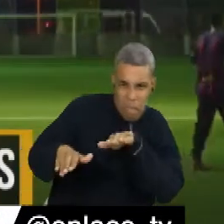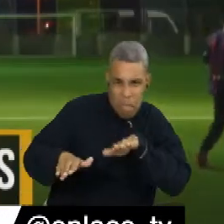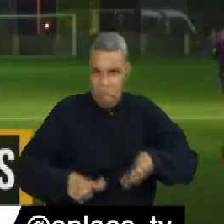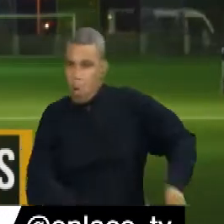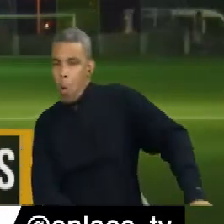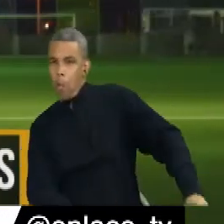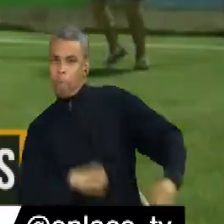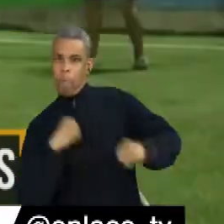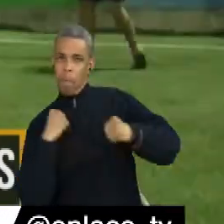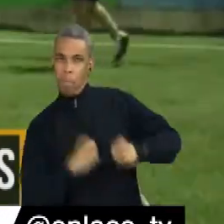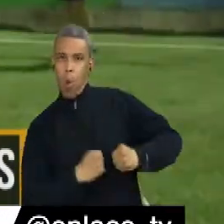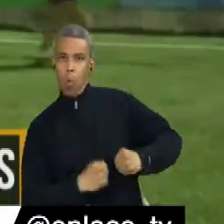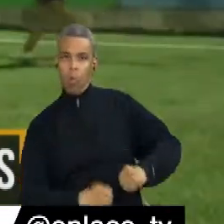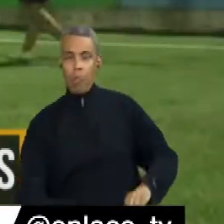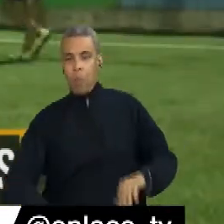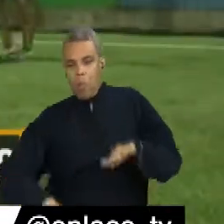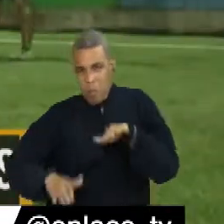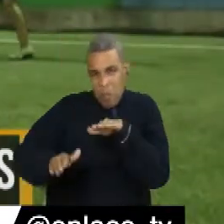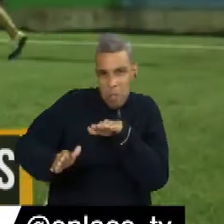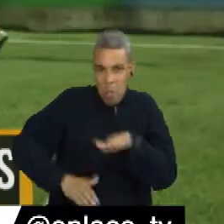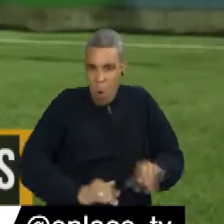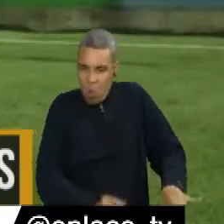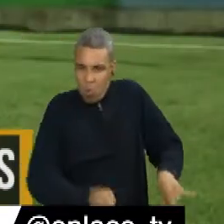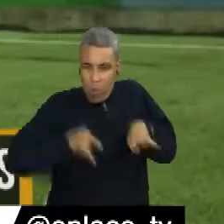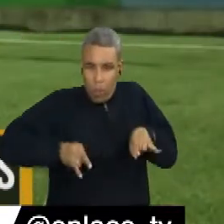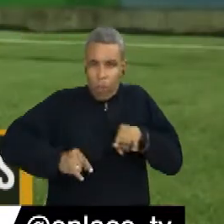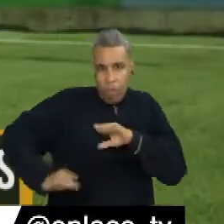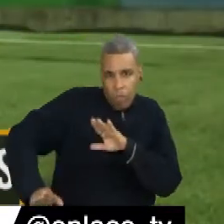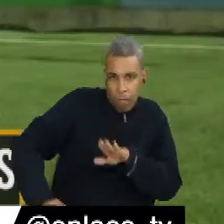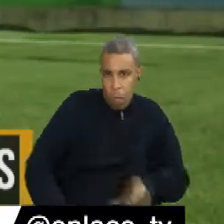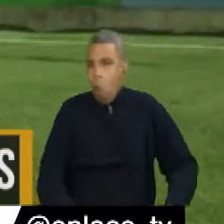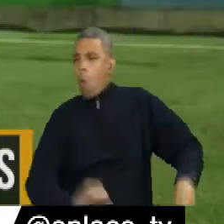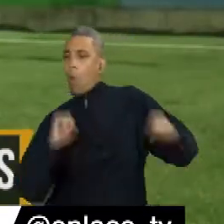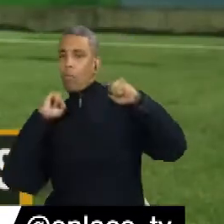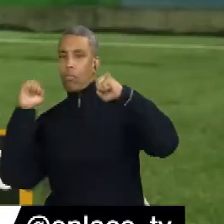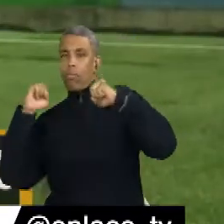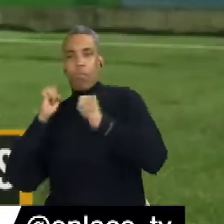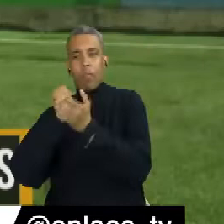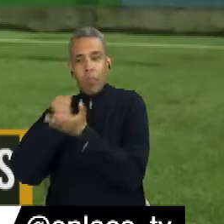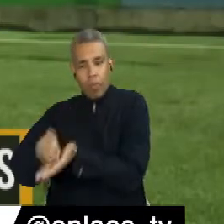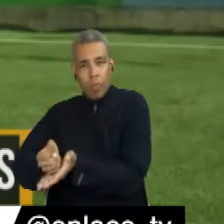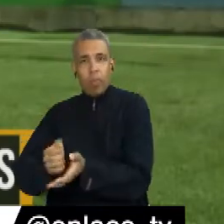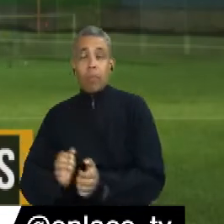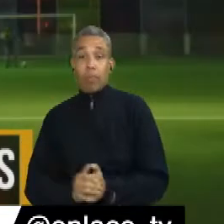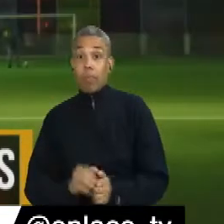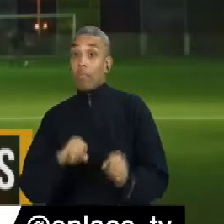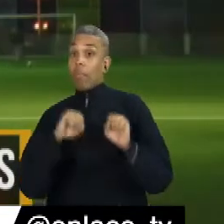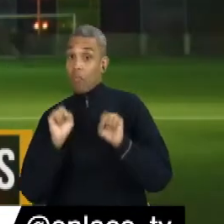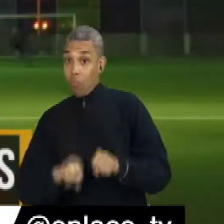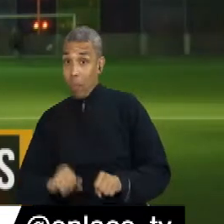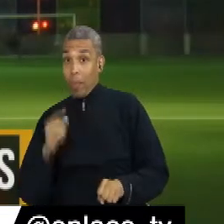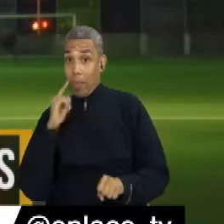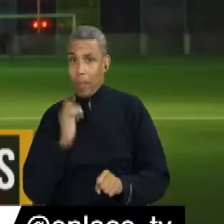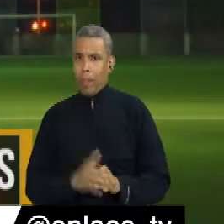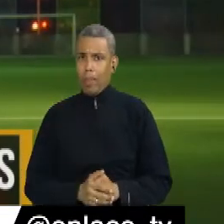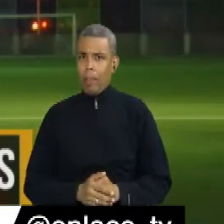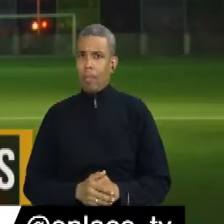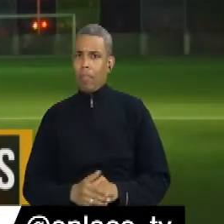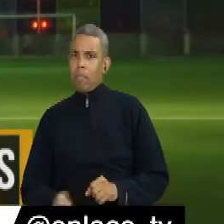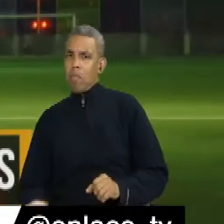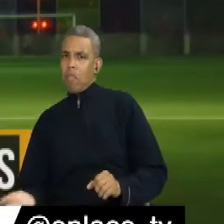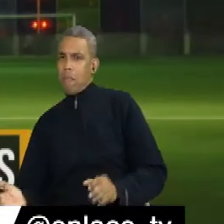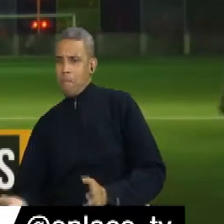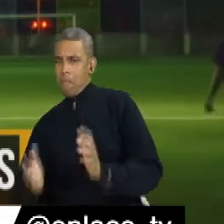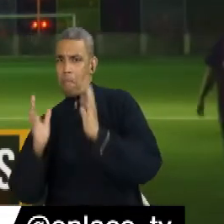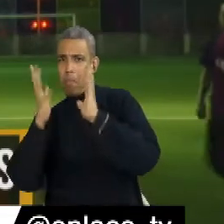porque la competencia precisamente es eso, ¿sí? Se vale anotar goles utilizando los 3 tipos de saque: saque con la